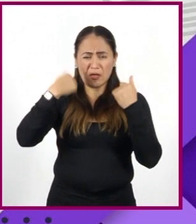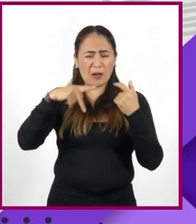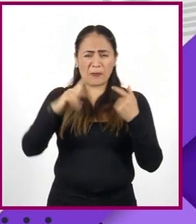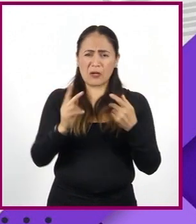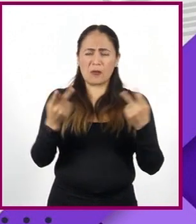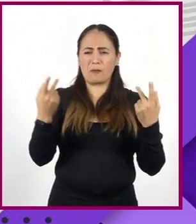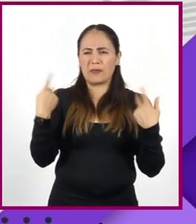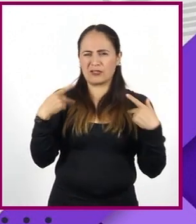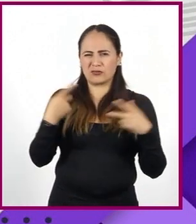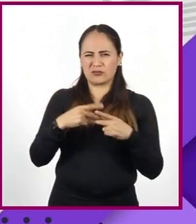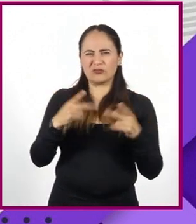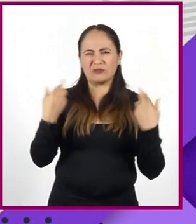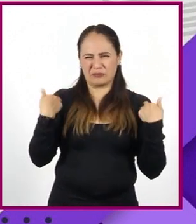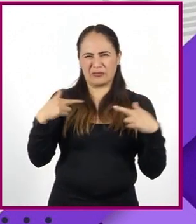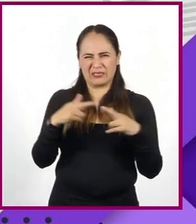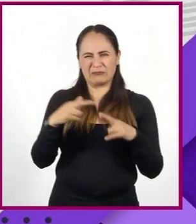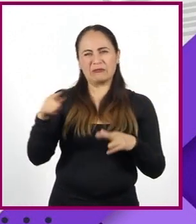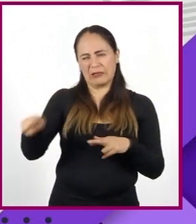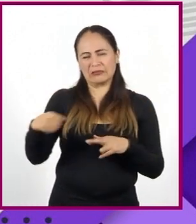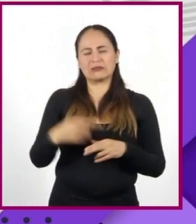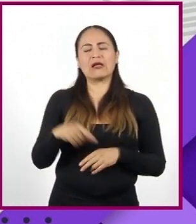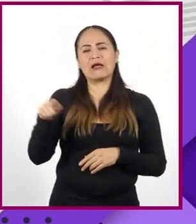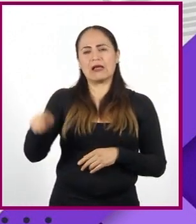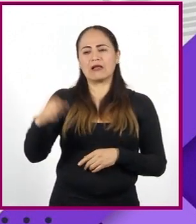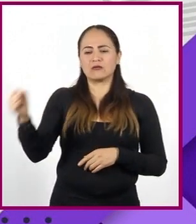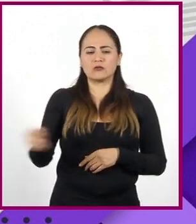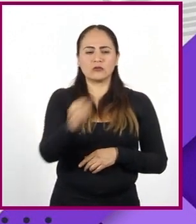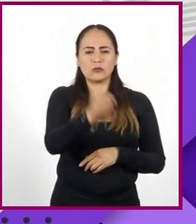persona que nos está orientando para saber cómo